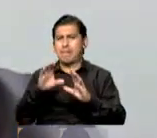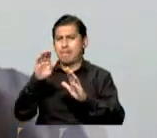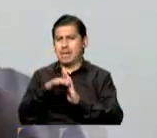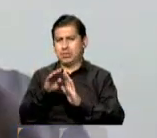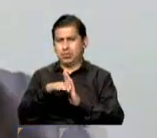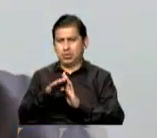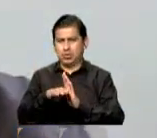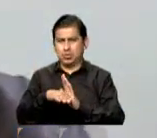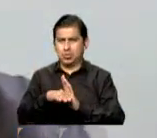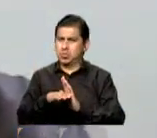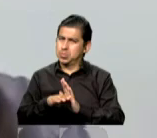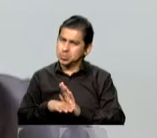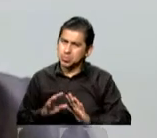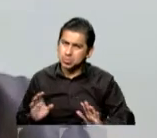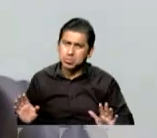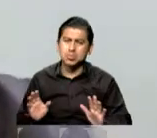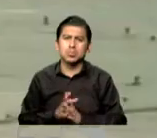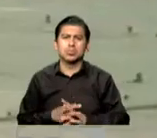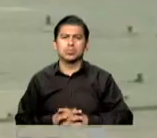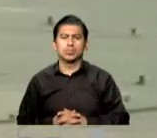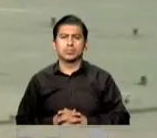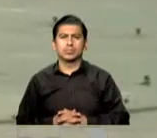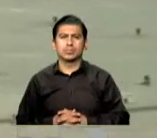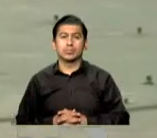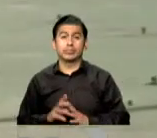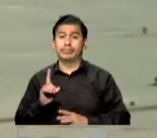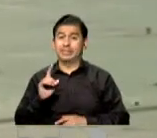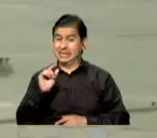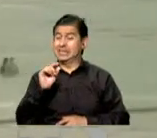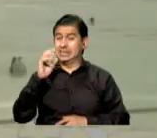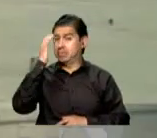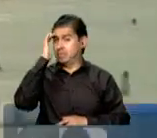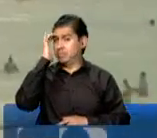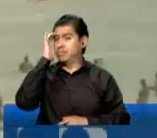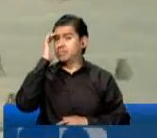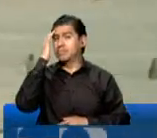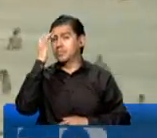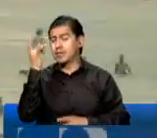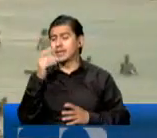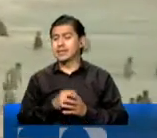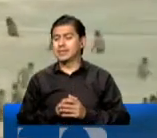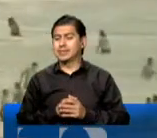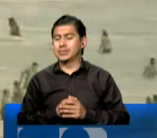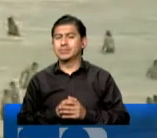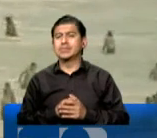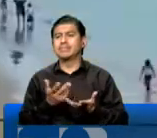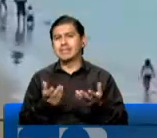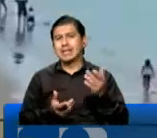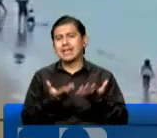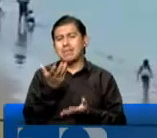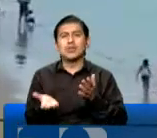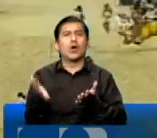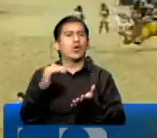salud, va con una disminución bastante importante. Sin embargo, hay preocupación por parte de las entidades encargadas de un